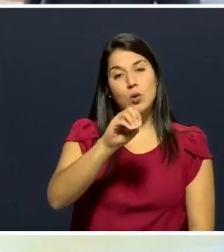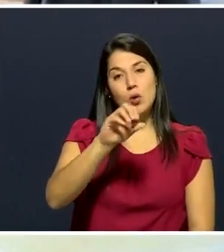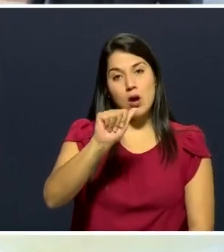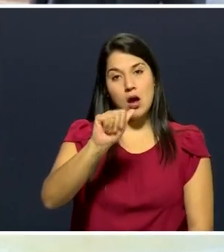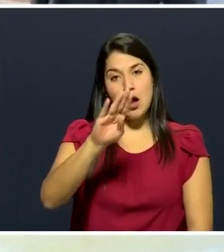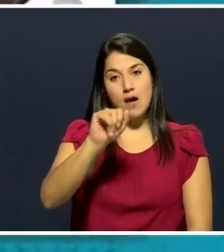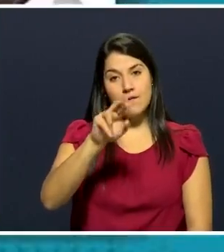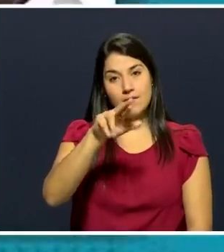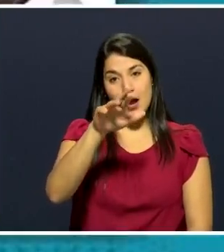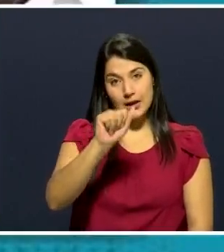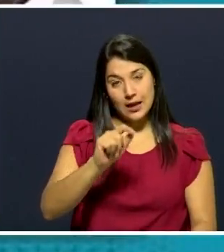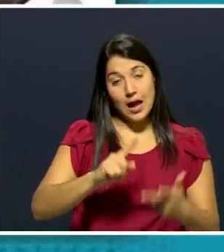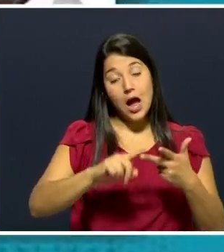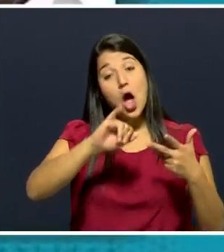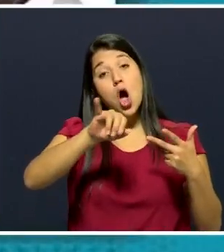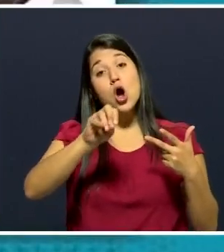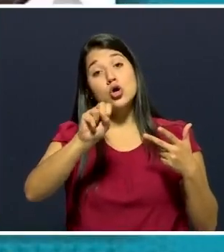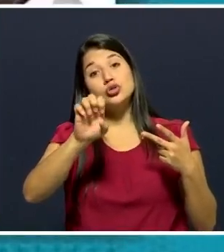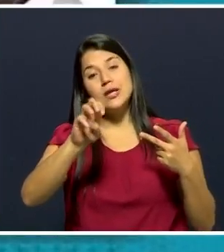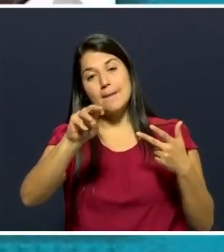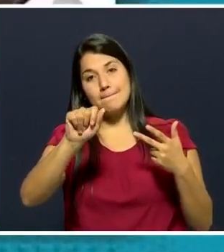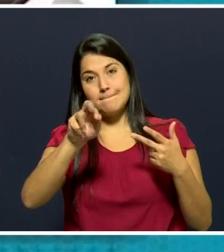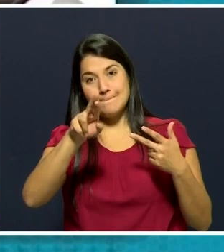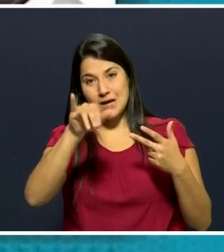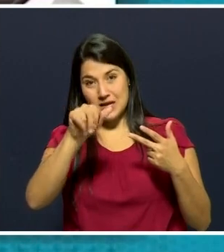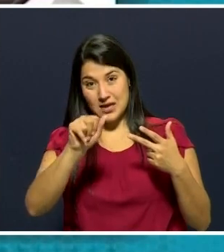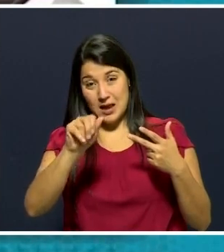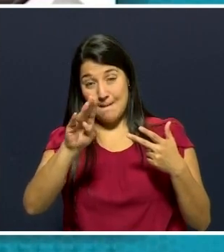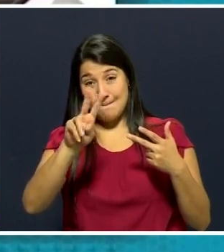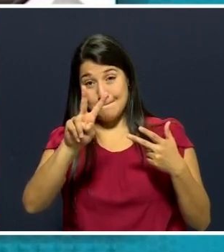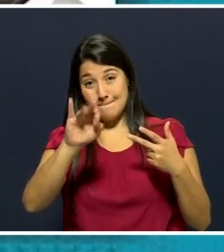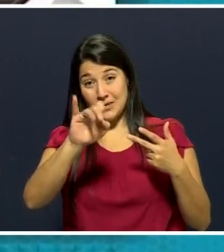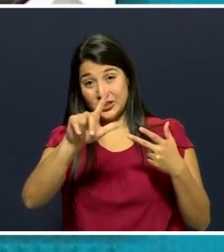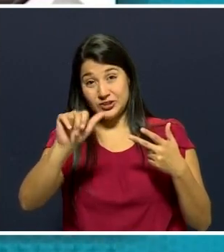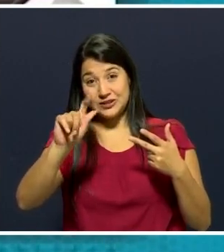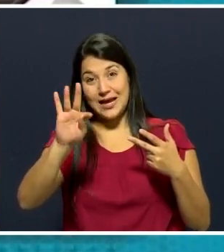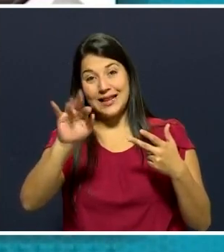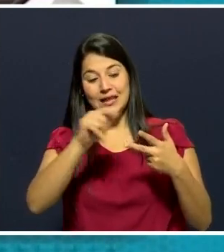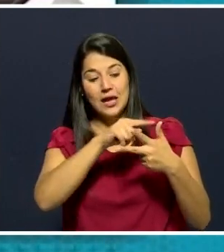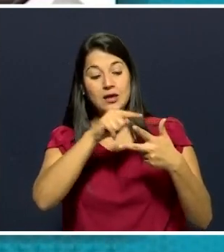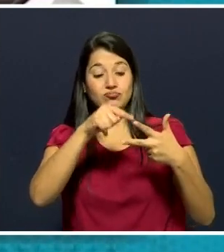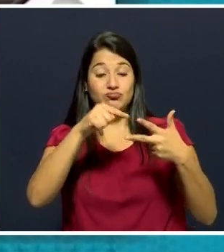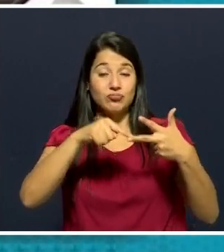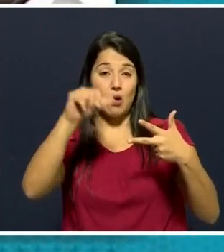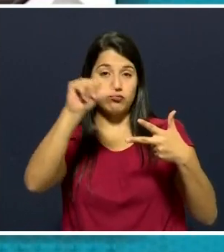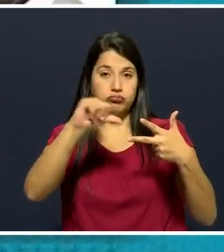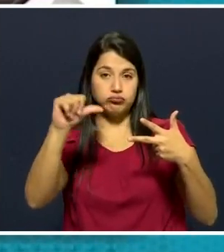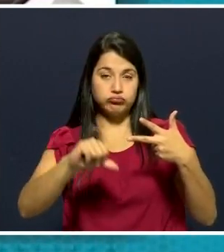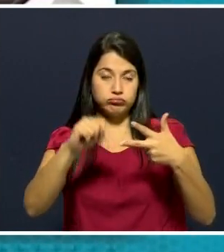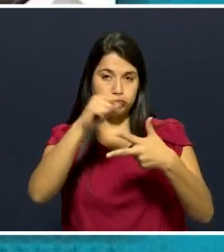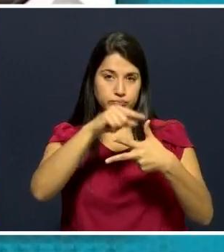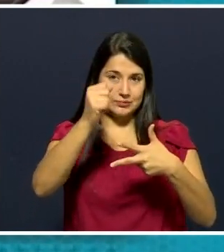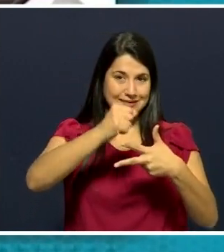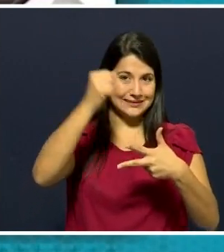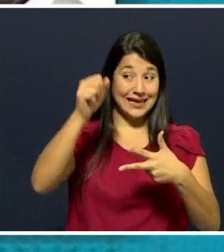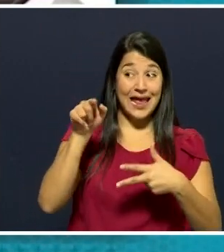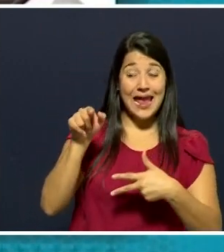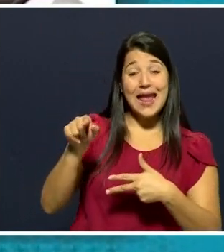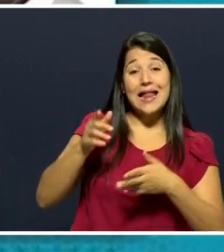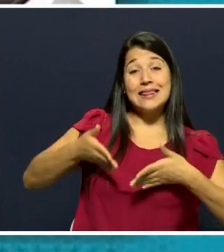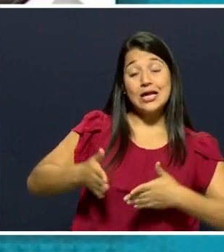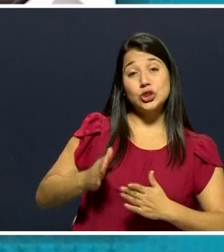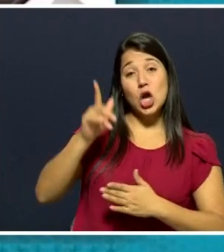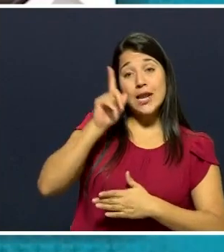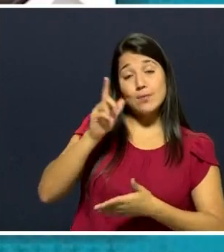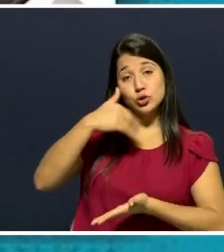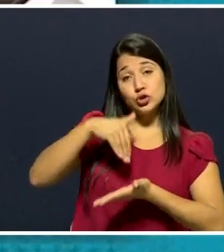del Frente Amplio. Cruikshank es el primer presidente de la Asamblea Legislativa afrodescendiente. Nació en Limón Centro el 29 de